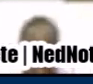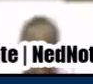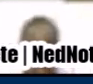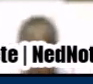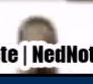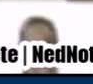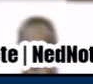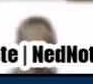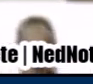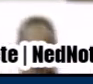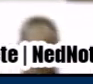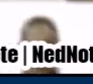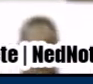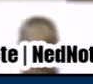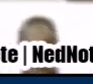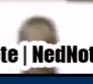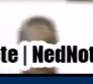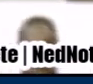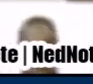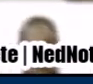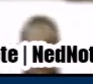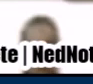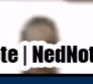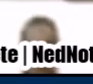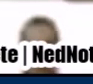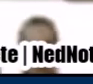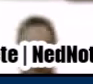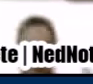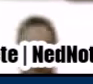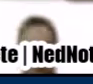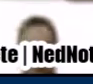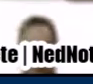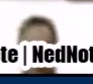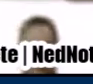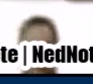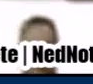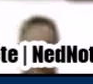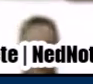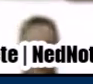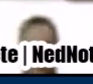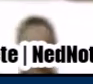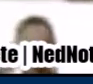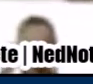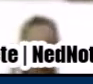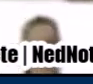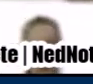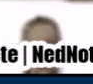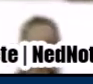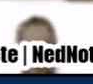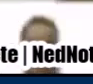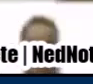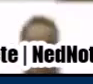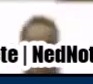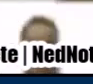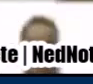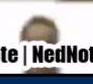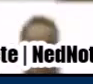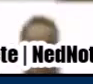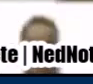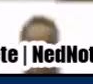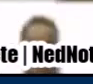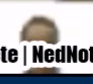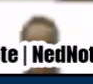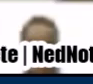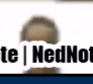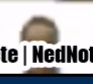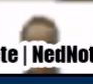Pero nosotros somos hoy mayoría respaldada internacionalmente, sí perseguida, sí, claro, que hemos cometido errores